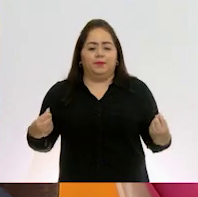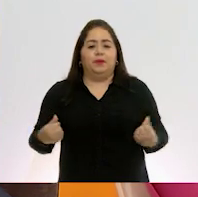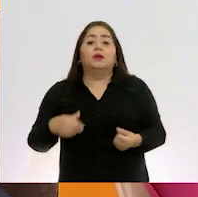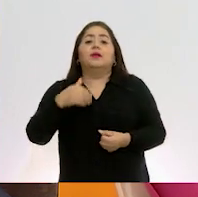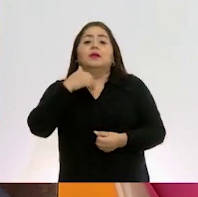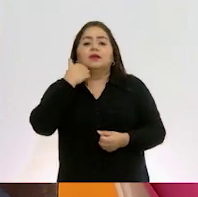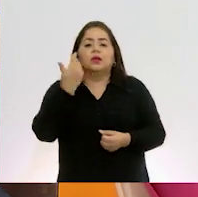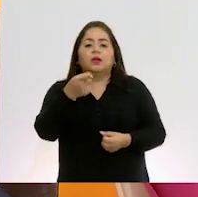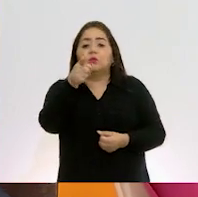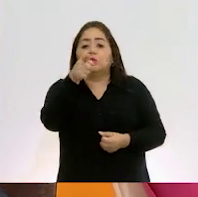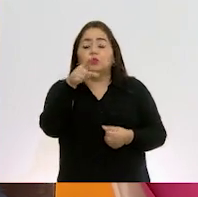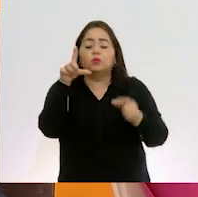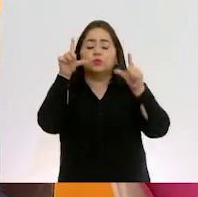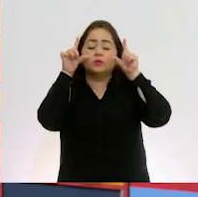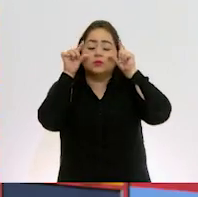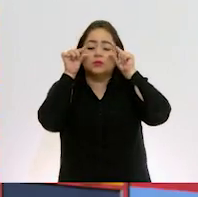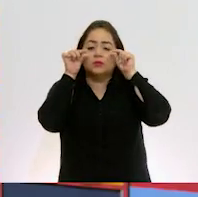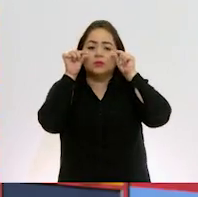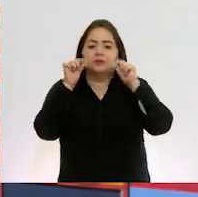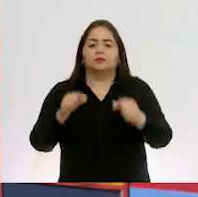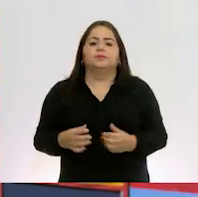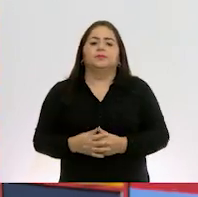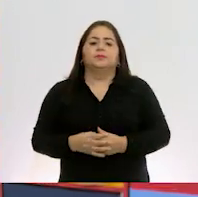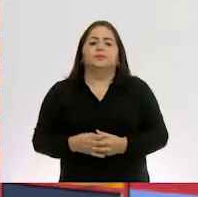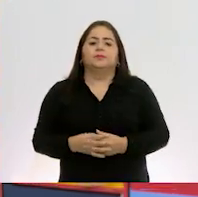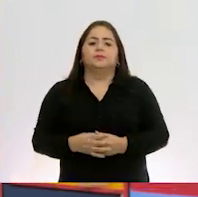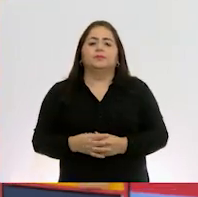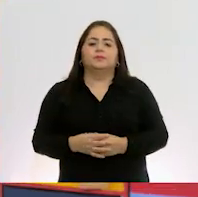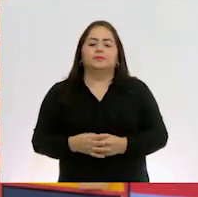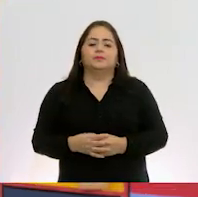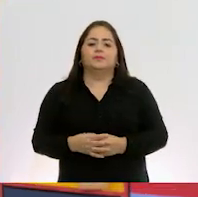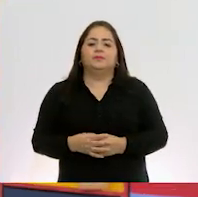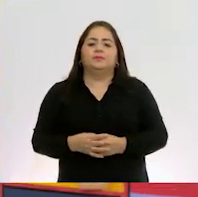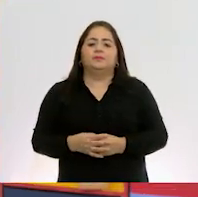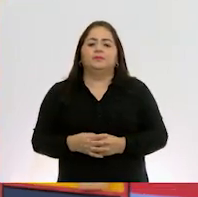Quiero que cierres los ojos. Bien.